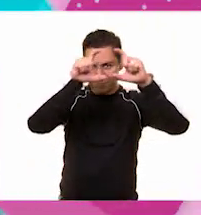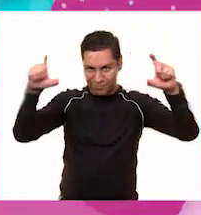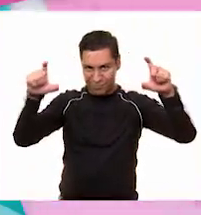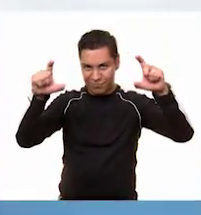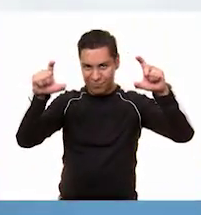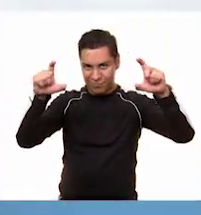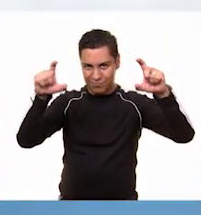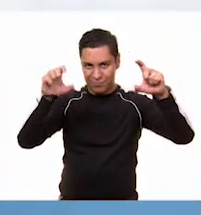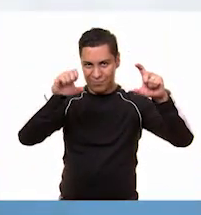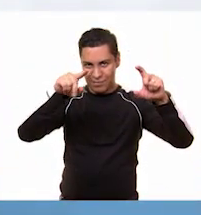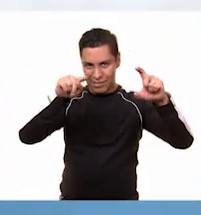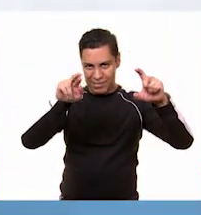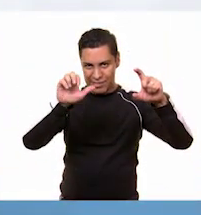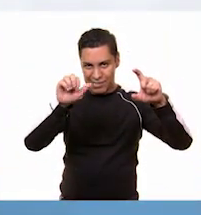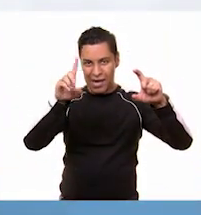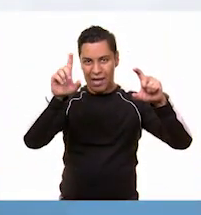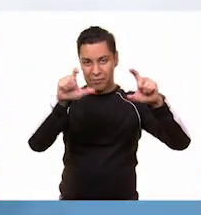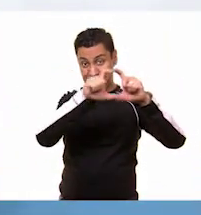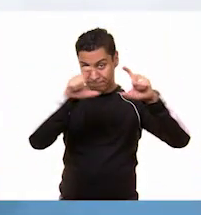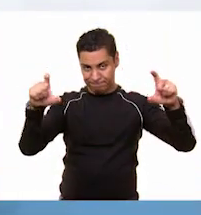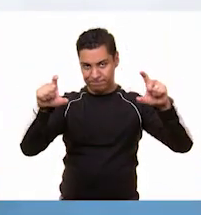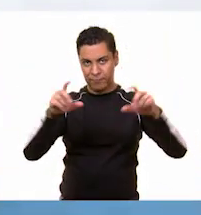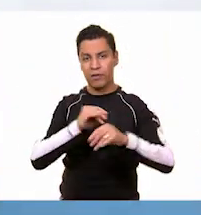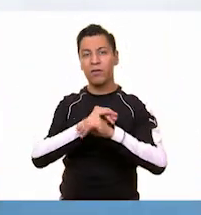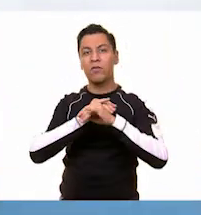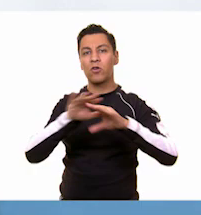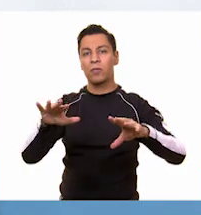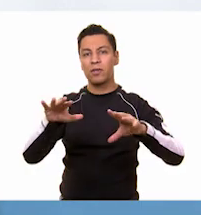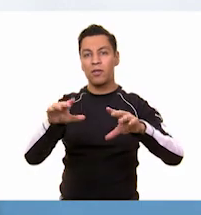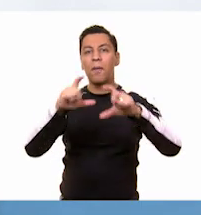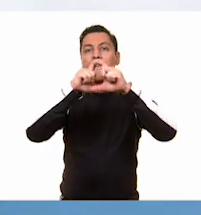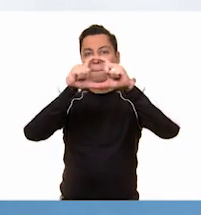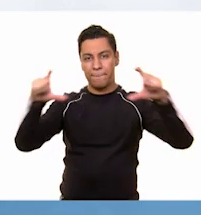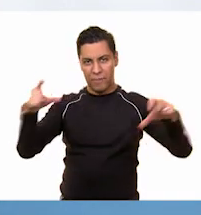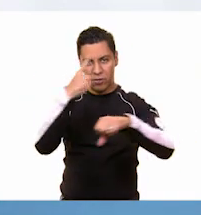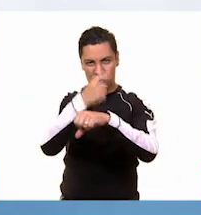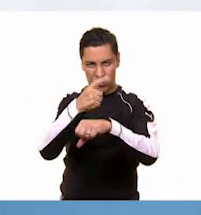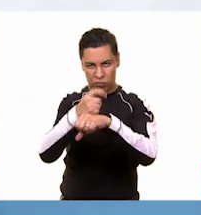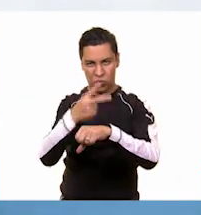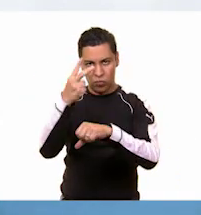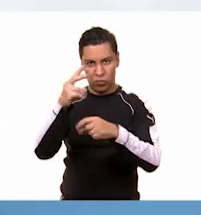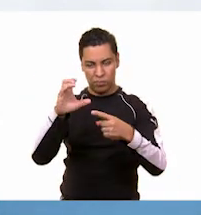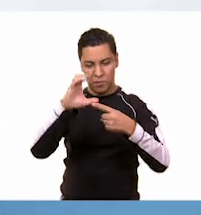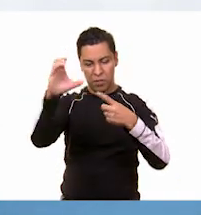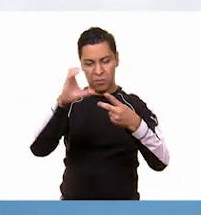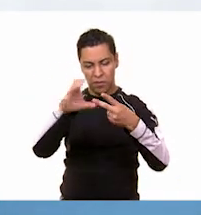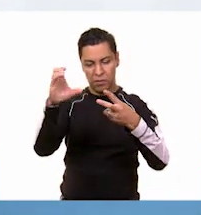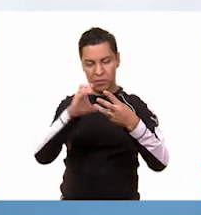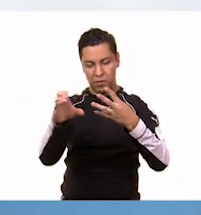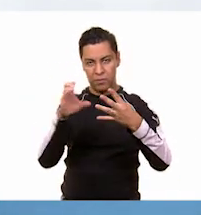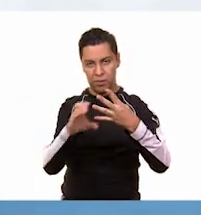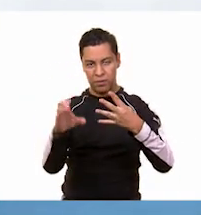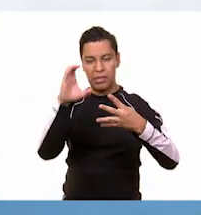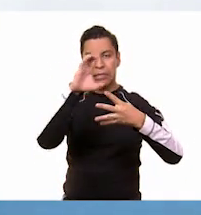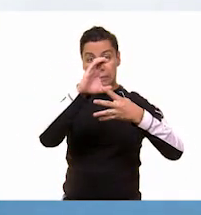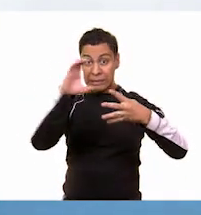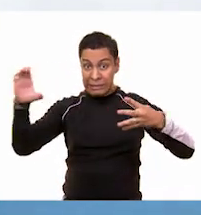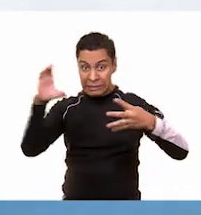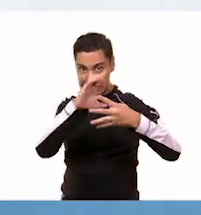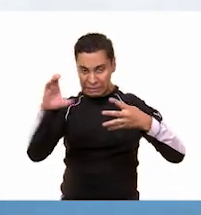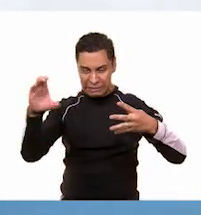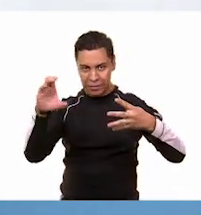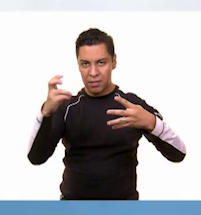entrada. Y esta información se encuentra en el primer párrafo. Ahí vamos a encontrar la información para responder a